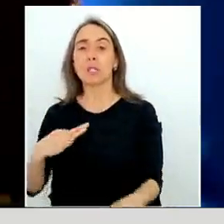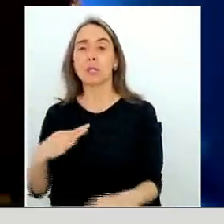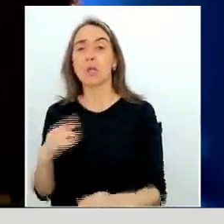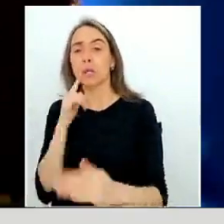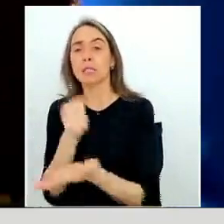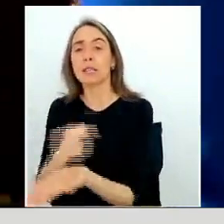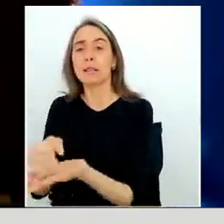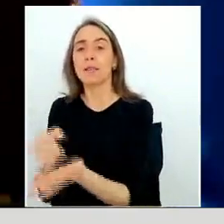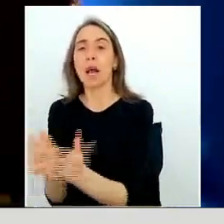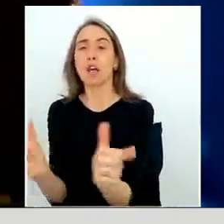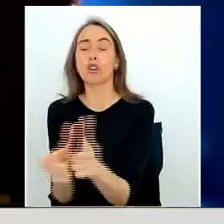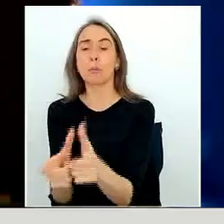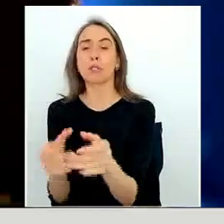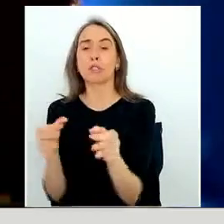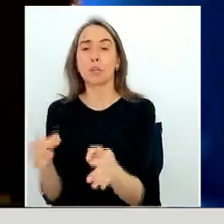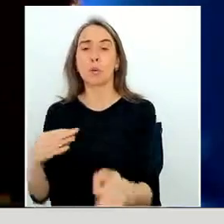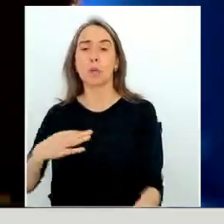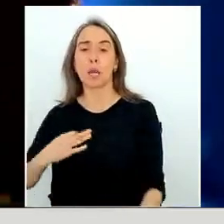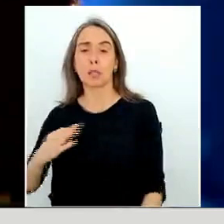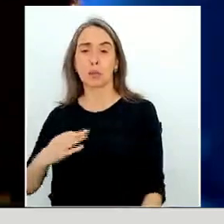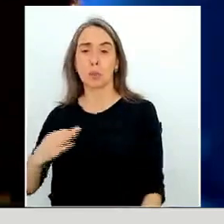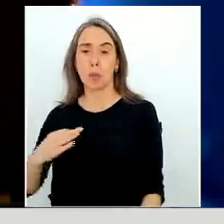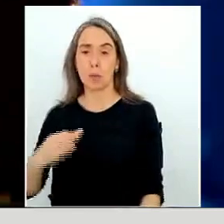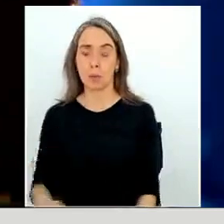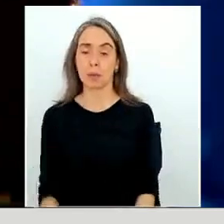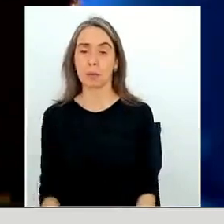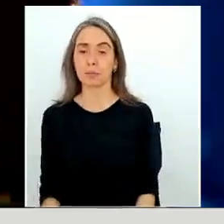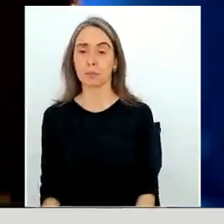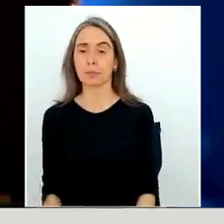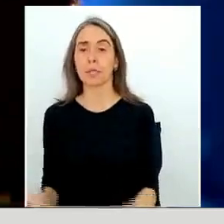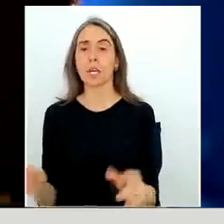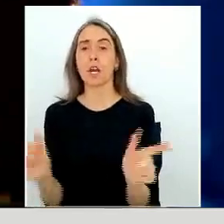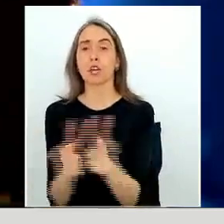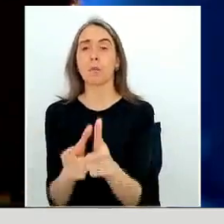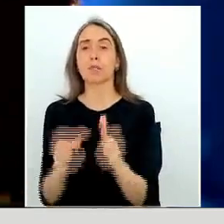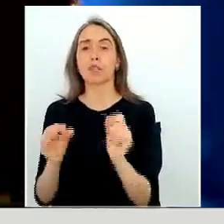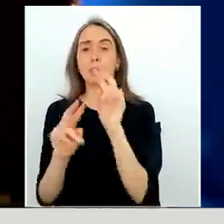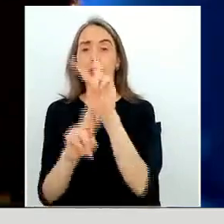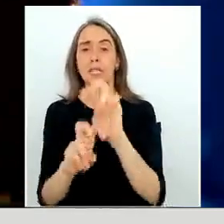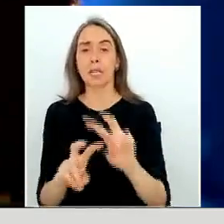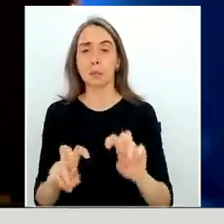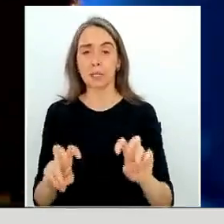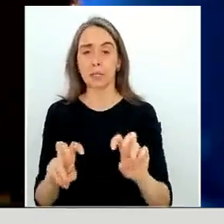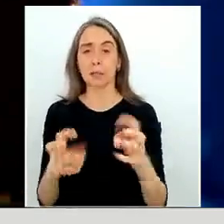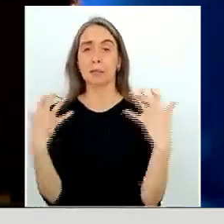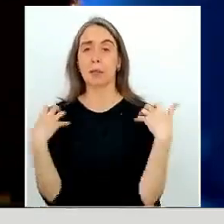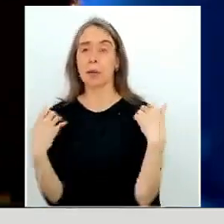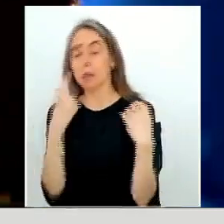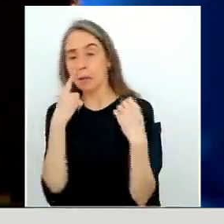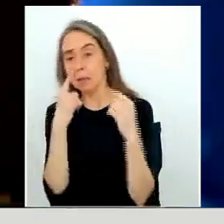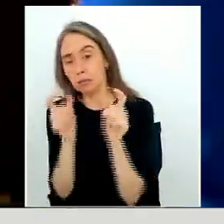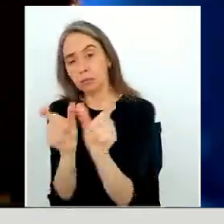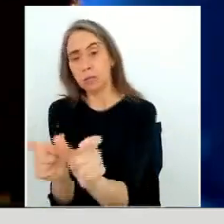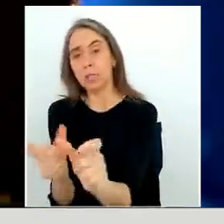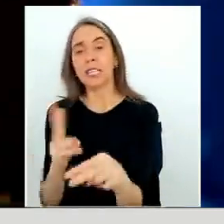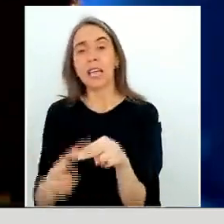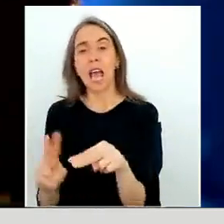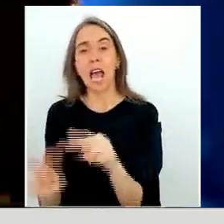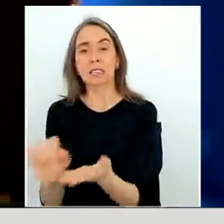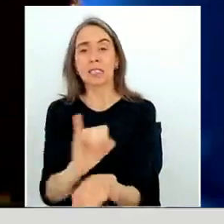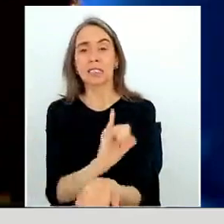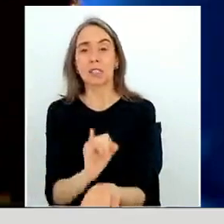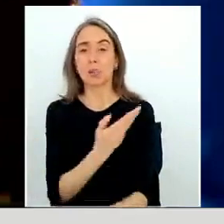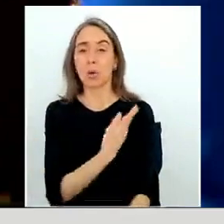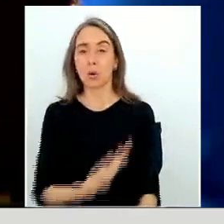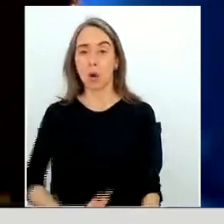Seguridad Ciudadana oficio de la comisión especial investigadora encargada de fiscalizar los actos del gobierno en relación